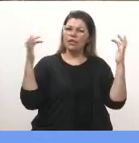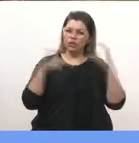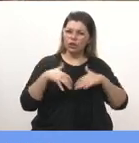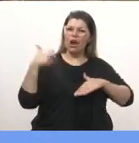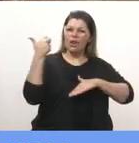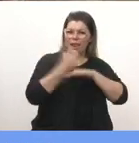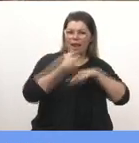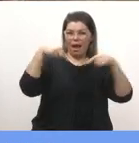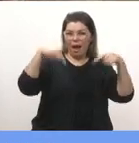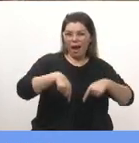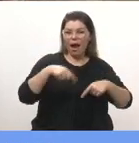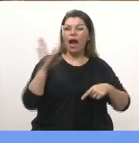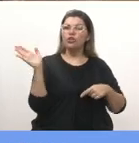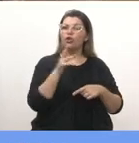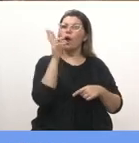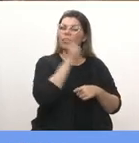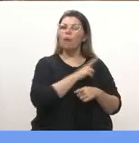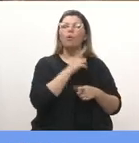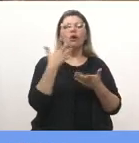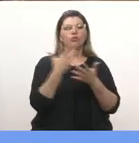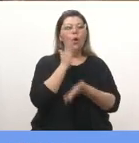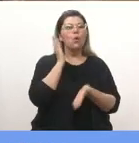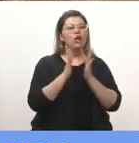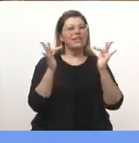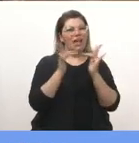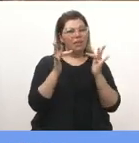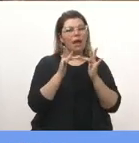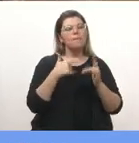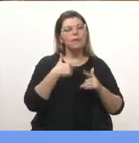las mujeres que estamos acá hemos vivido violencia digital y me hubiera